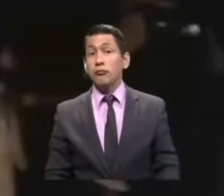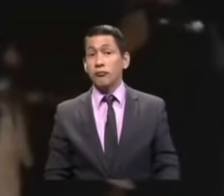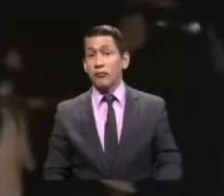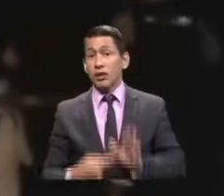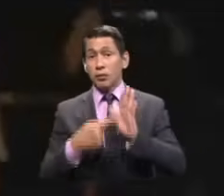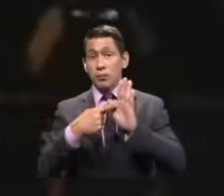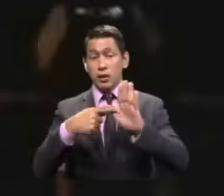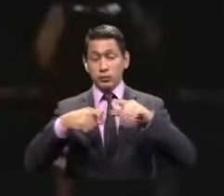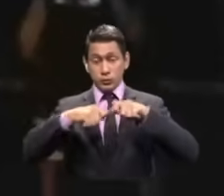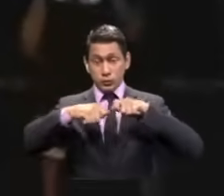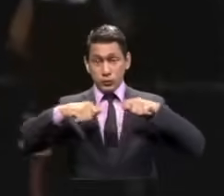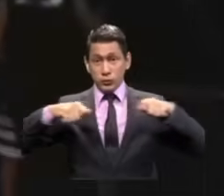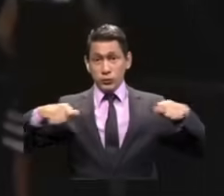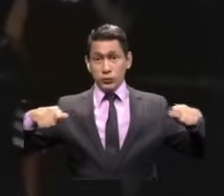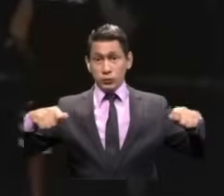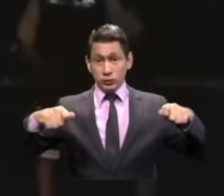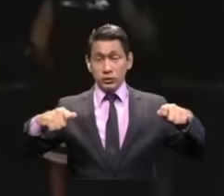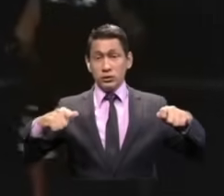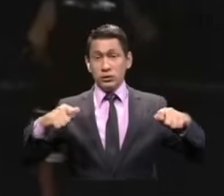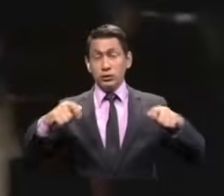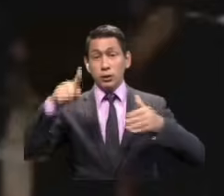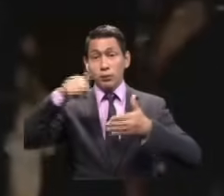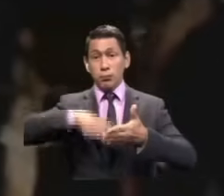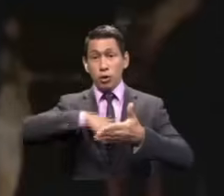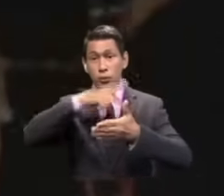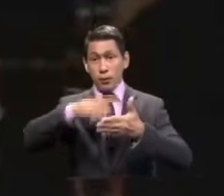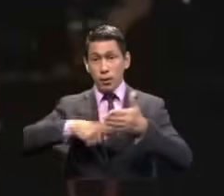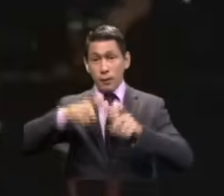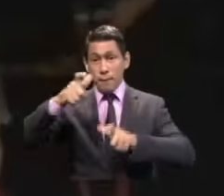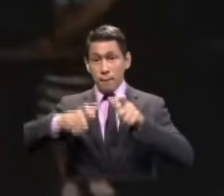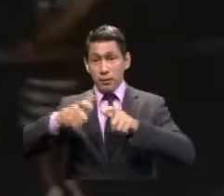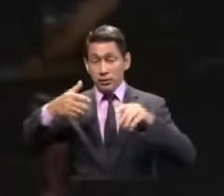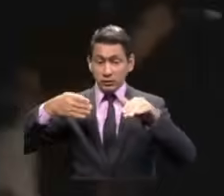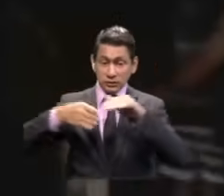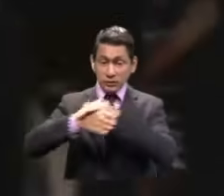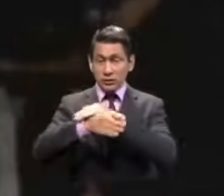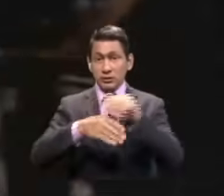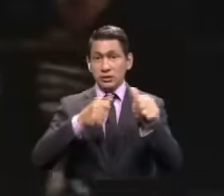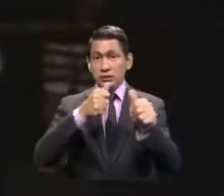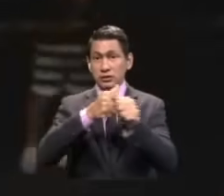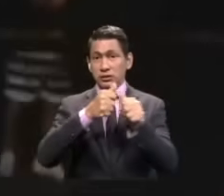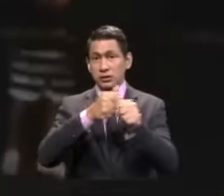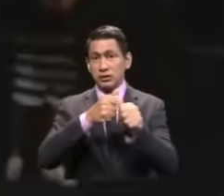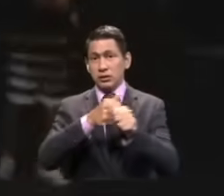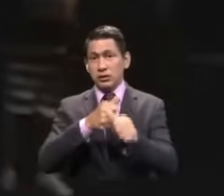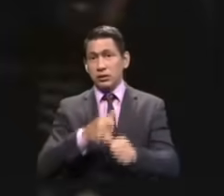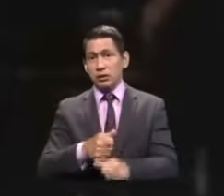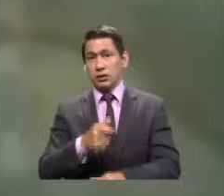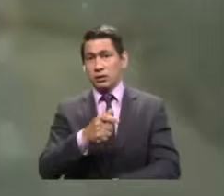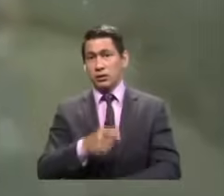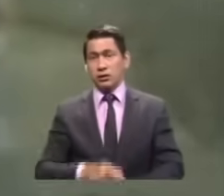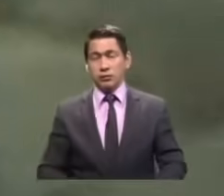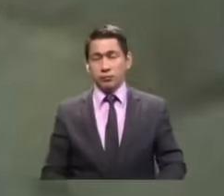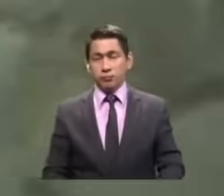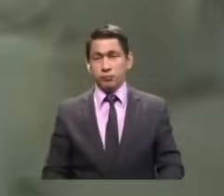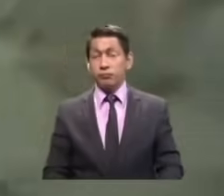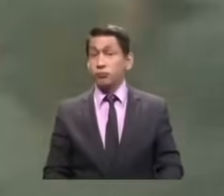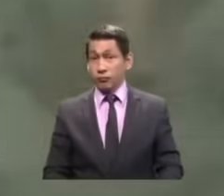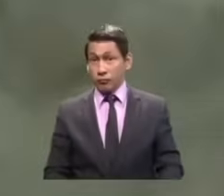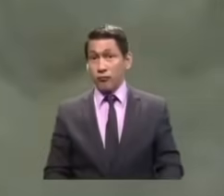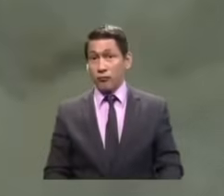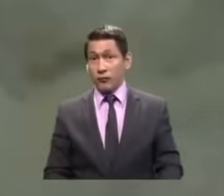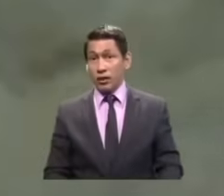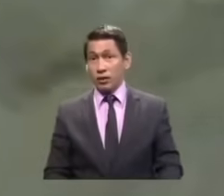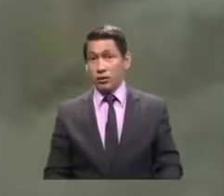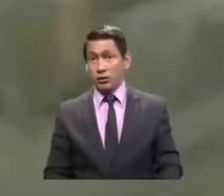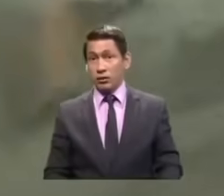poder nosotros obtener los restos y que la gente no se acerque, pero lamentablemente ya... Ya se llevaron hasta en los bolsillos, se llevaron algunos... Sí. La escena fue